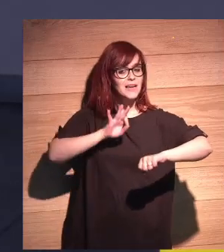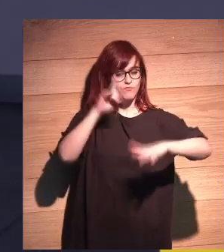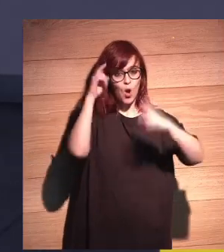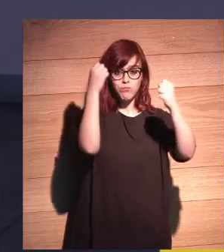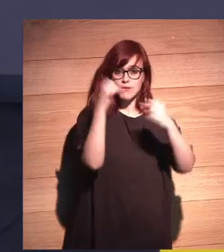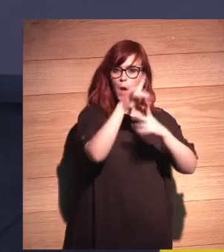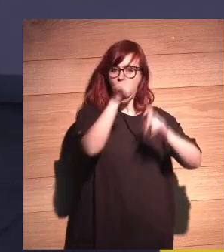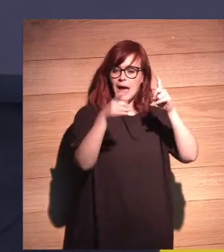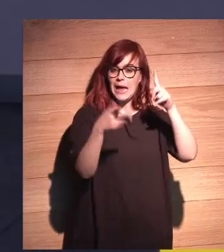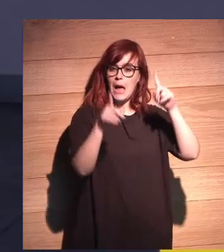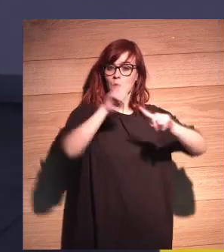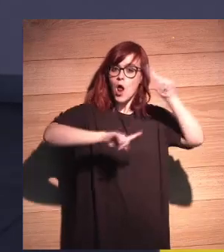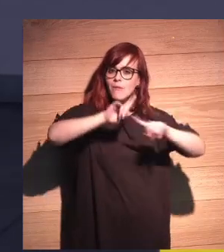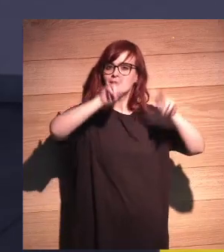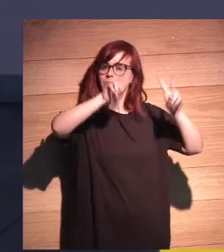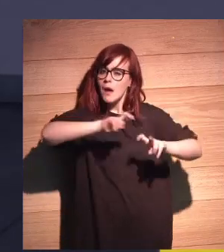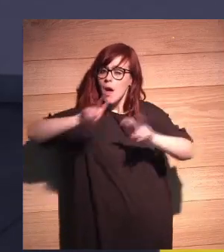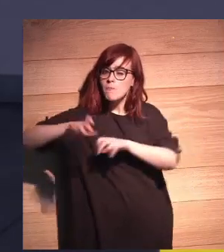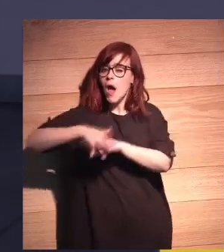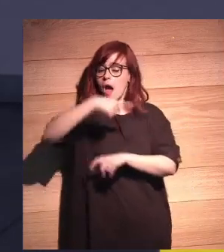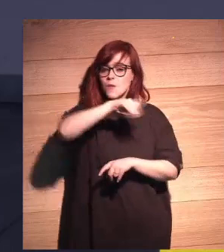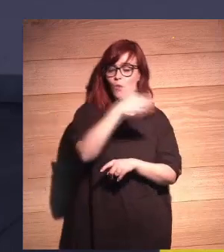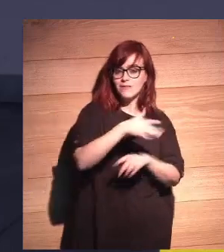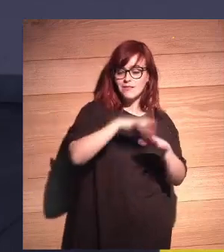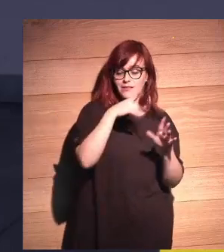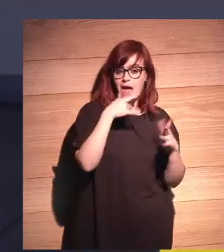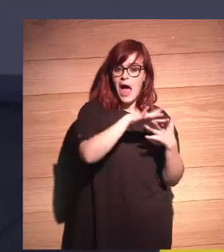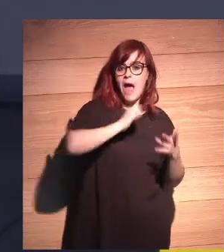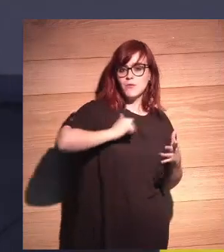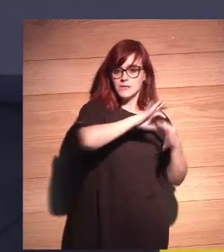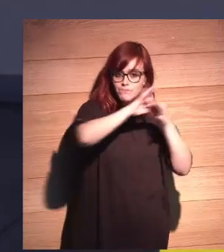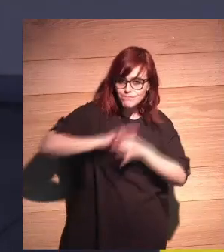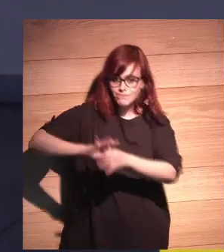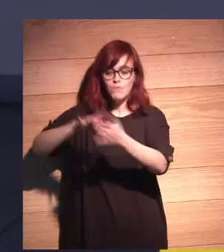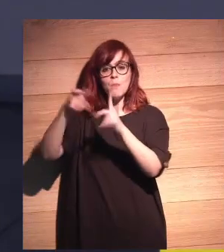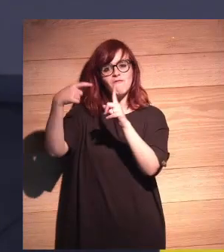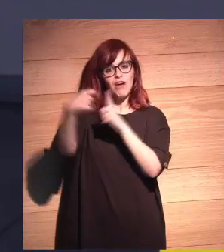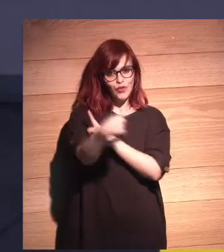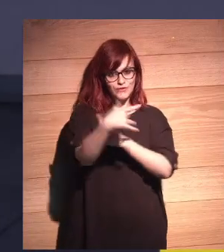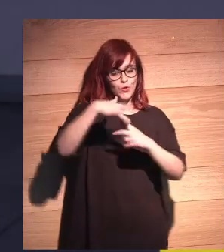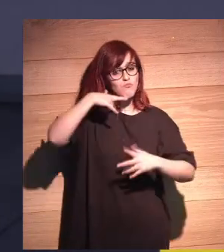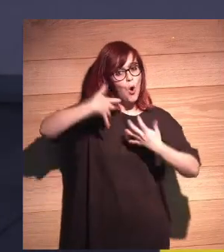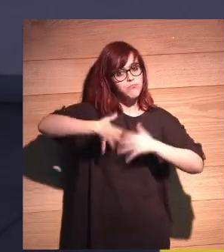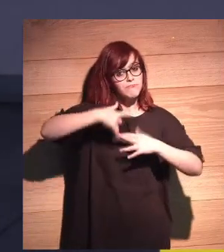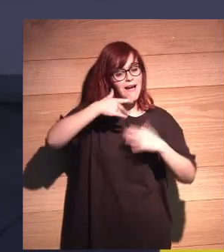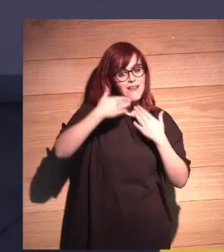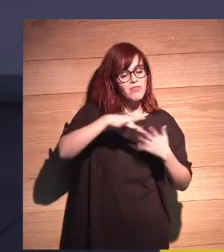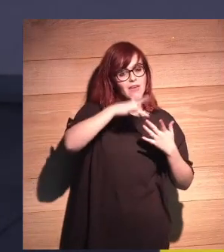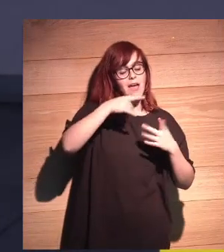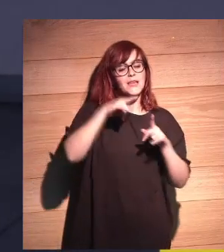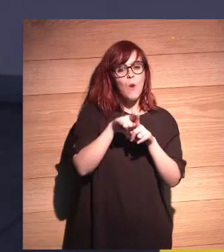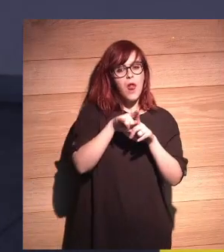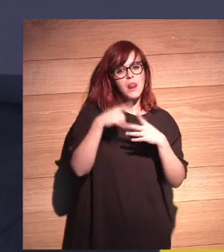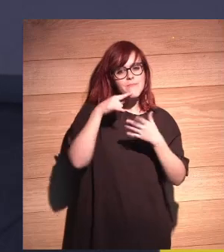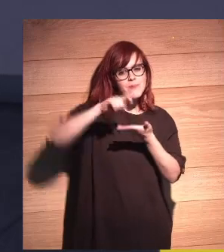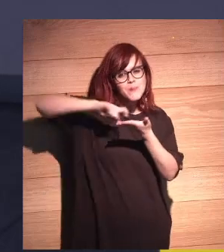esas grandes cuestiones que abordamos en la revista Telos, porque son los factores, los motores del cambio: la